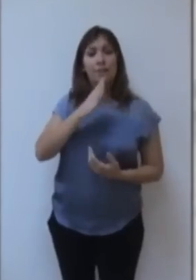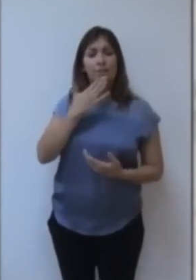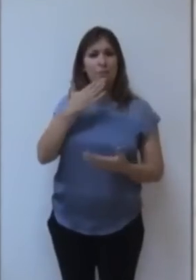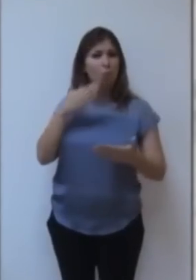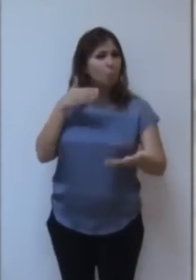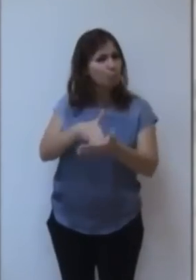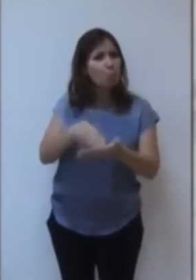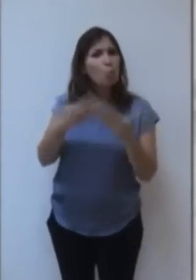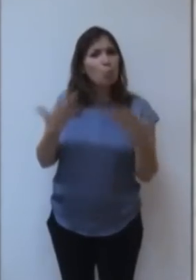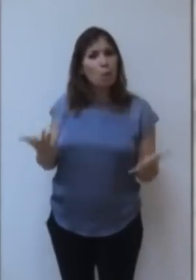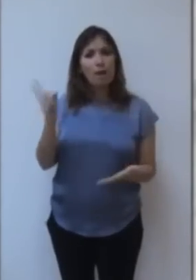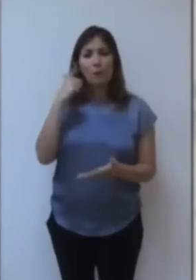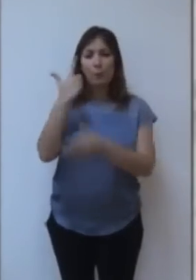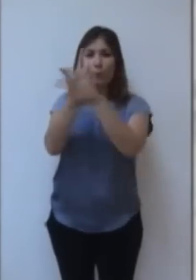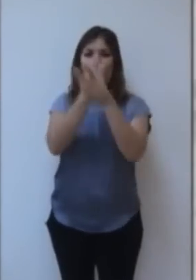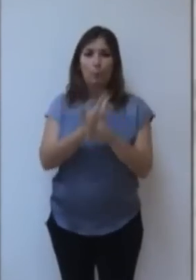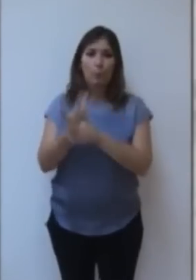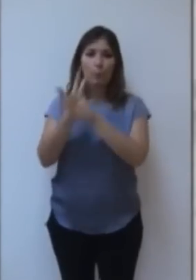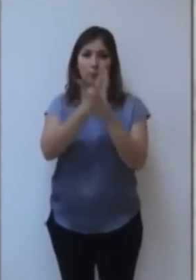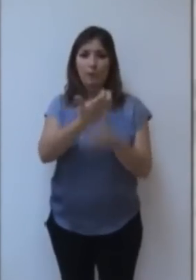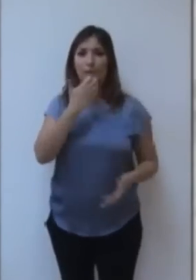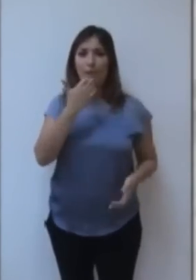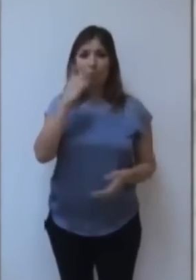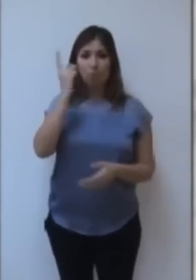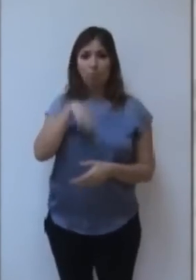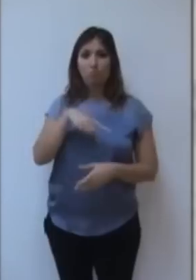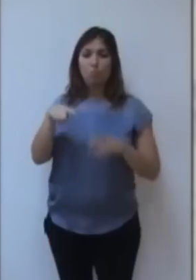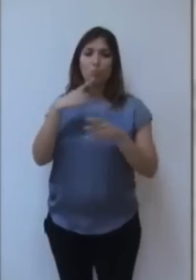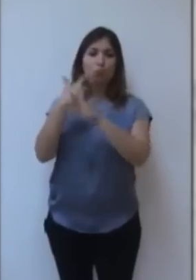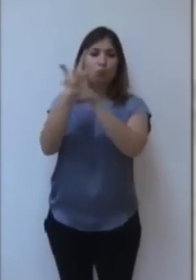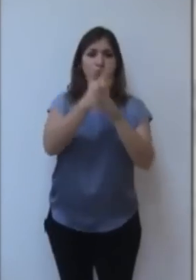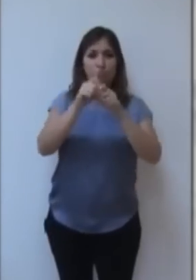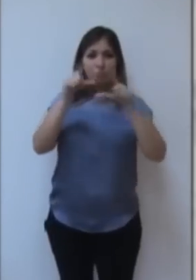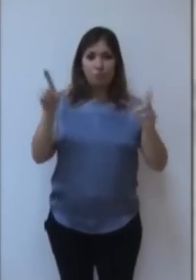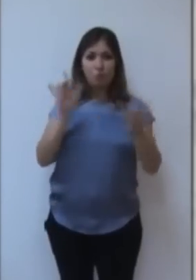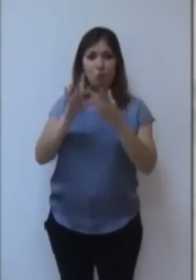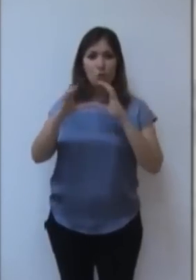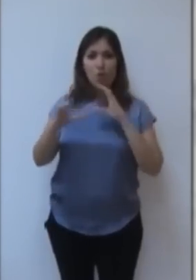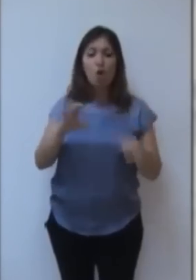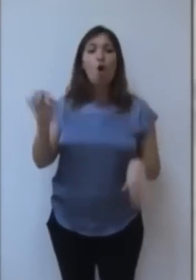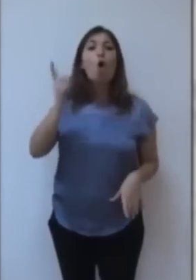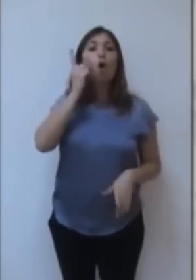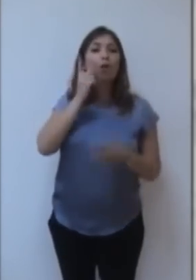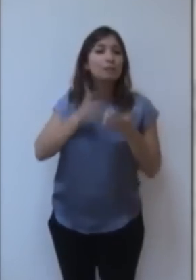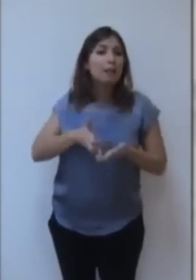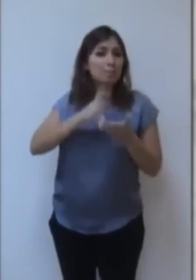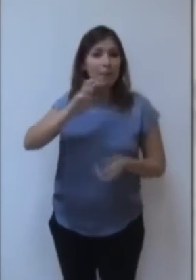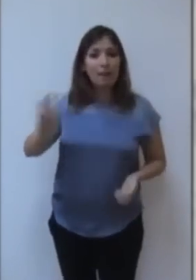eran, pues la videocomunicación, por ejemplo, ¿no? Temas de videocomunicación, temas de terminales de cualquier